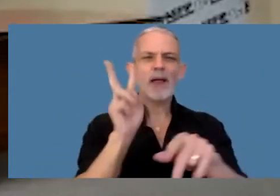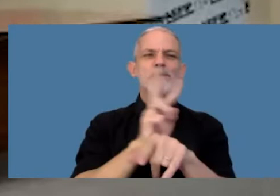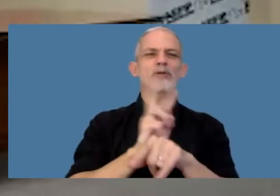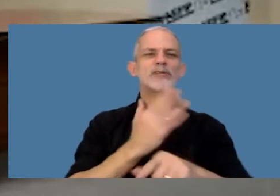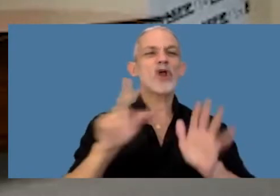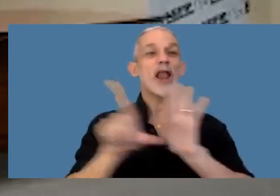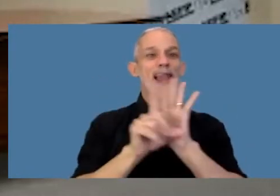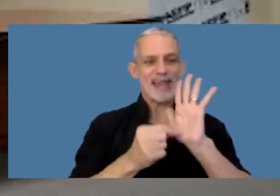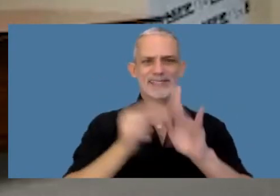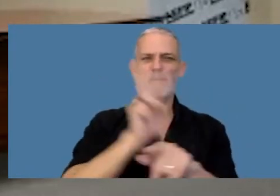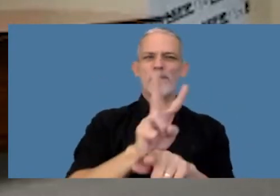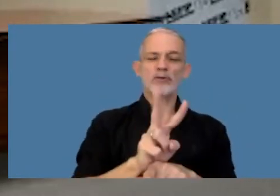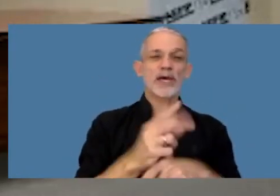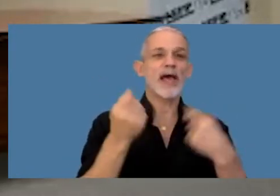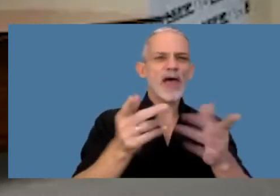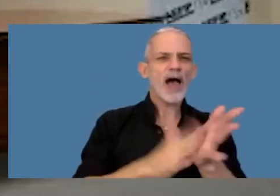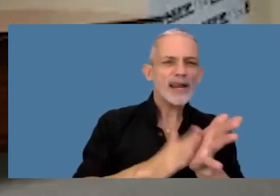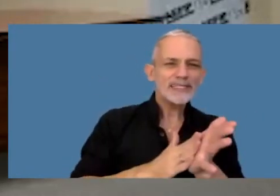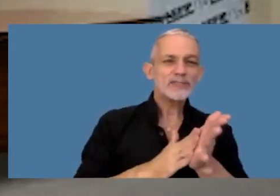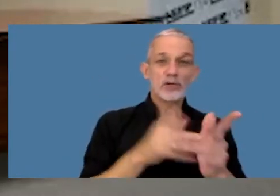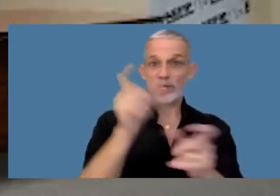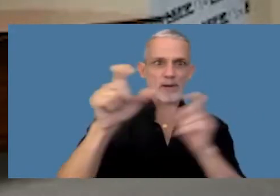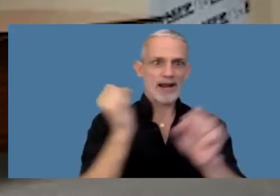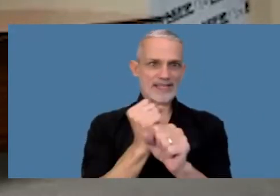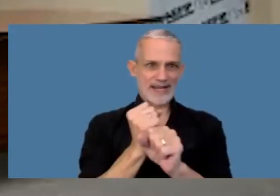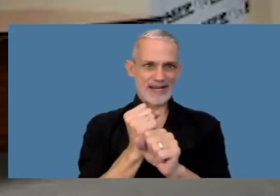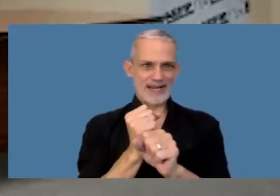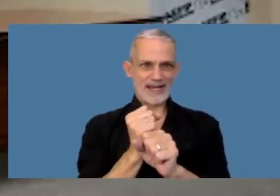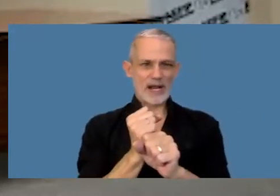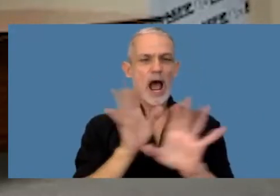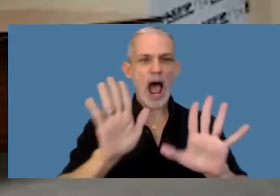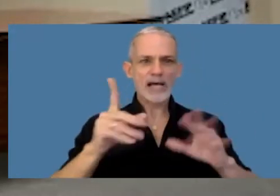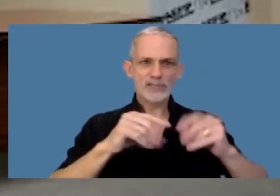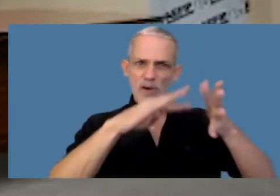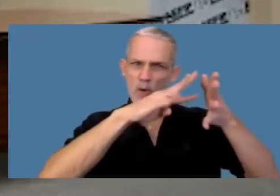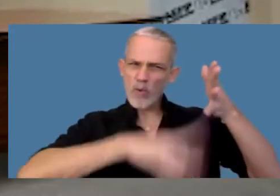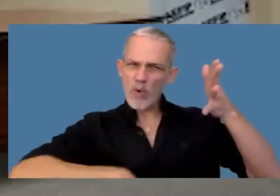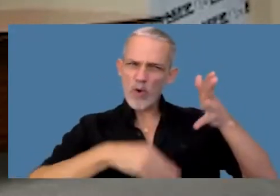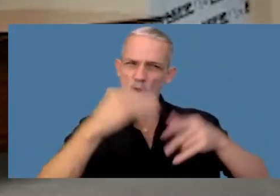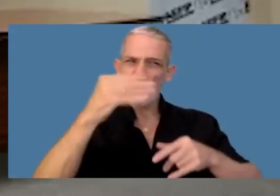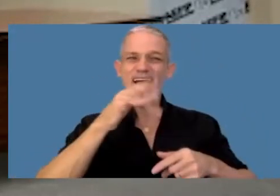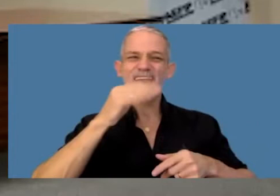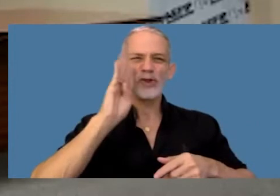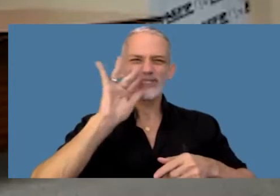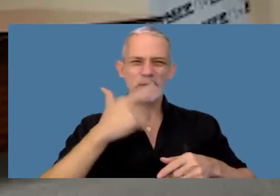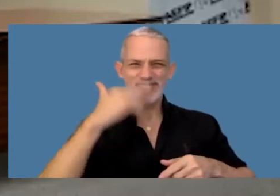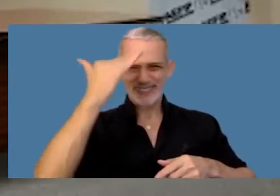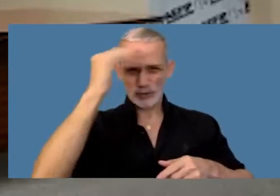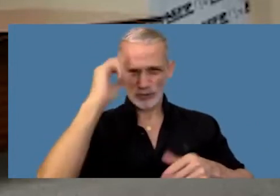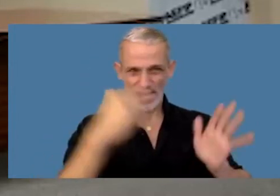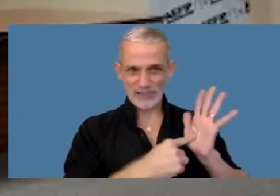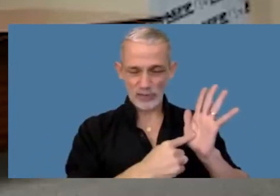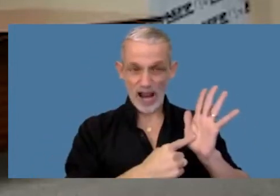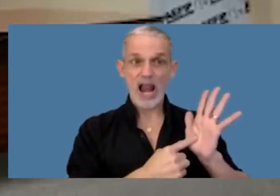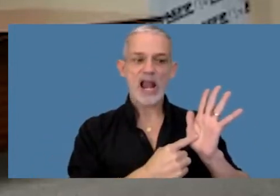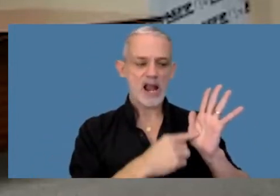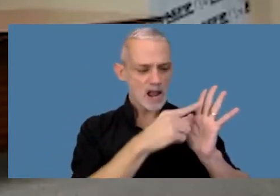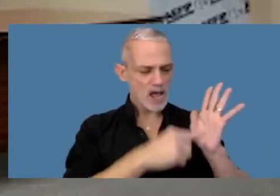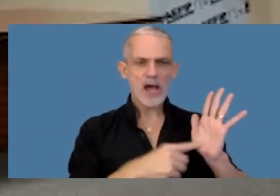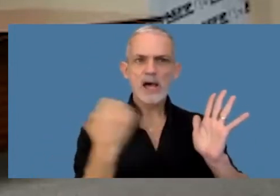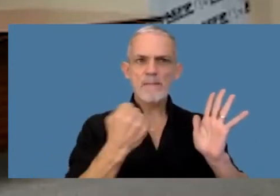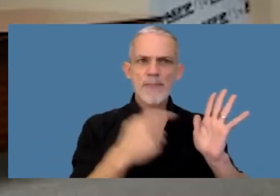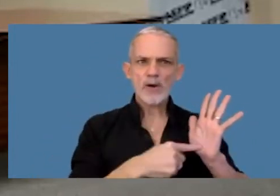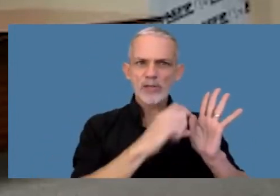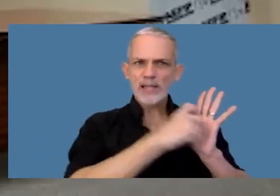leyes, garantizándole al trabajador. Esta formulación es muy importante. ¿Por